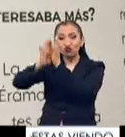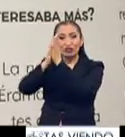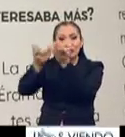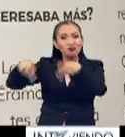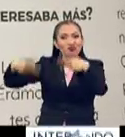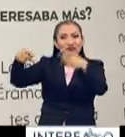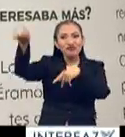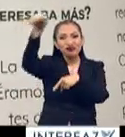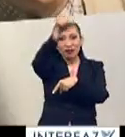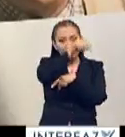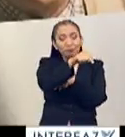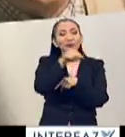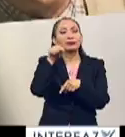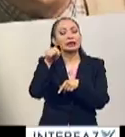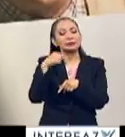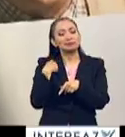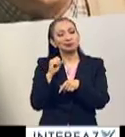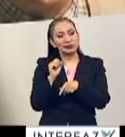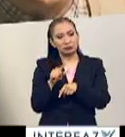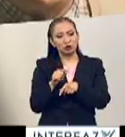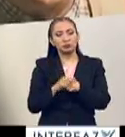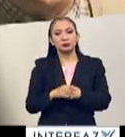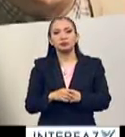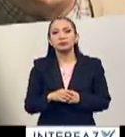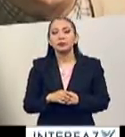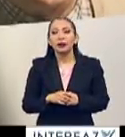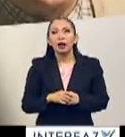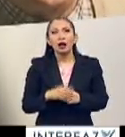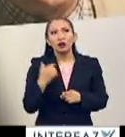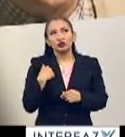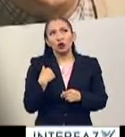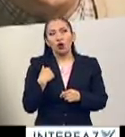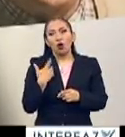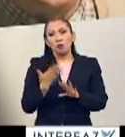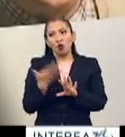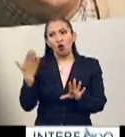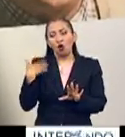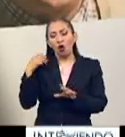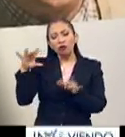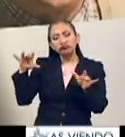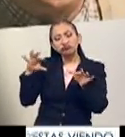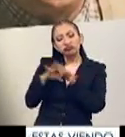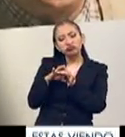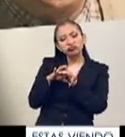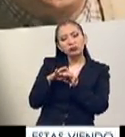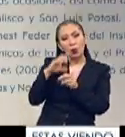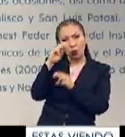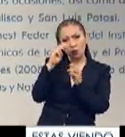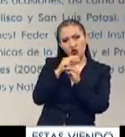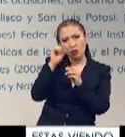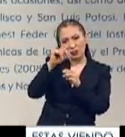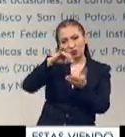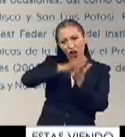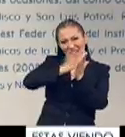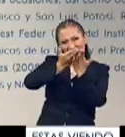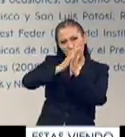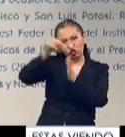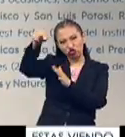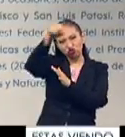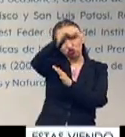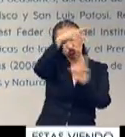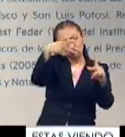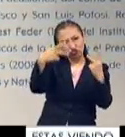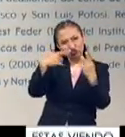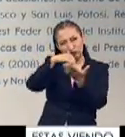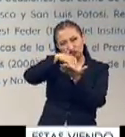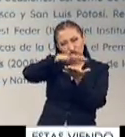esa andadura me relacioné mucho con el mundo editorial. Sí. Y